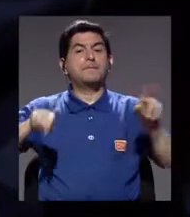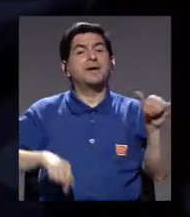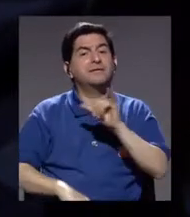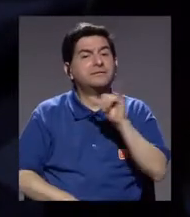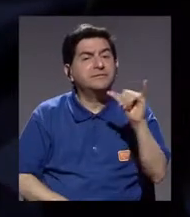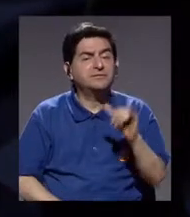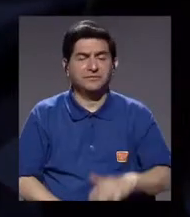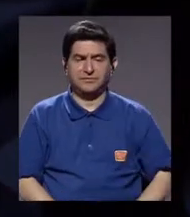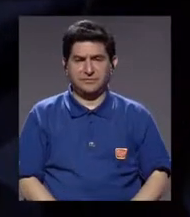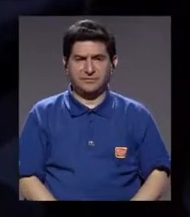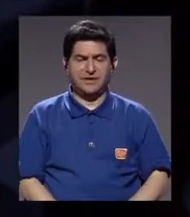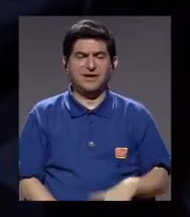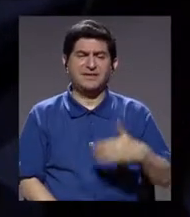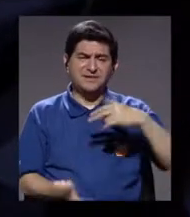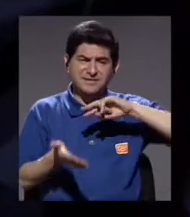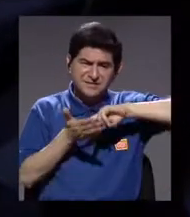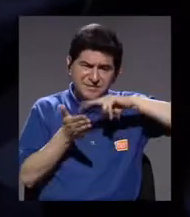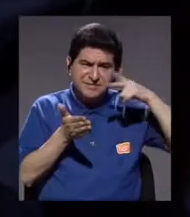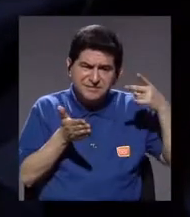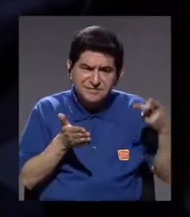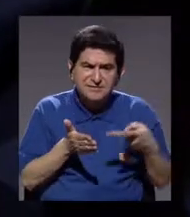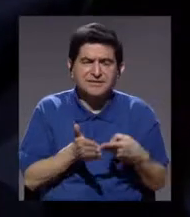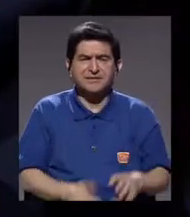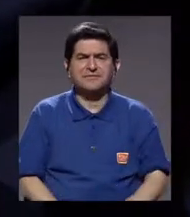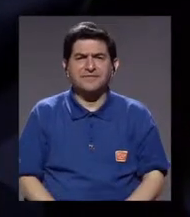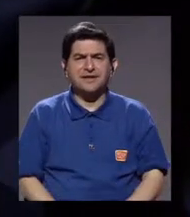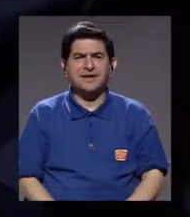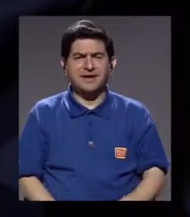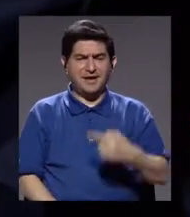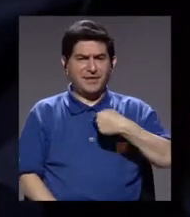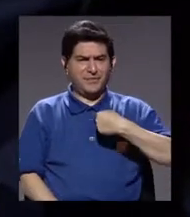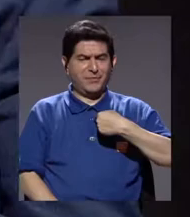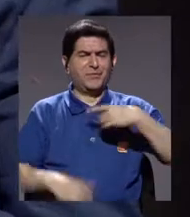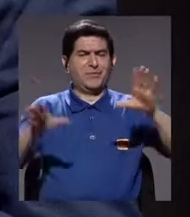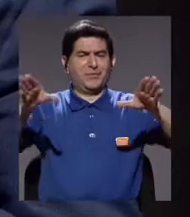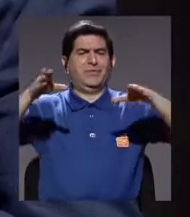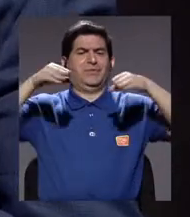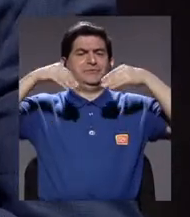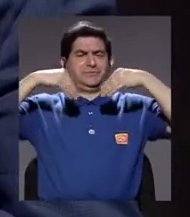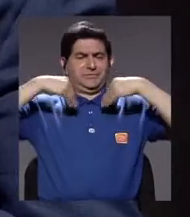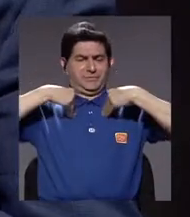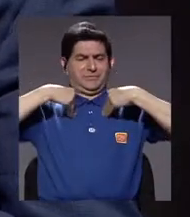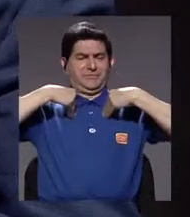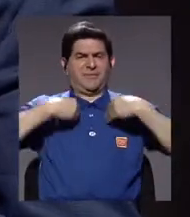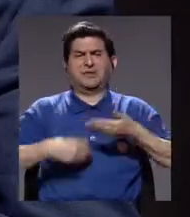también tiene, digamos, uno debe asumir